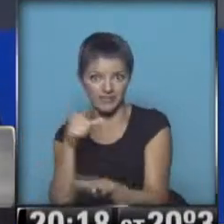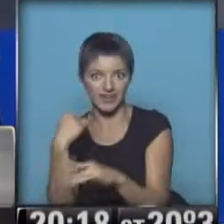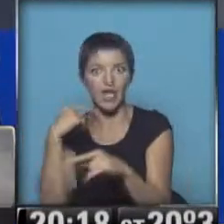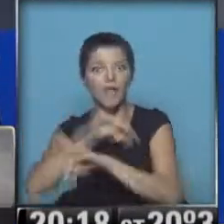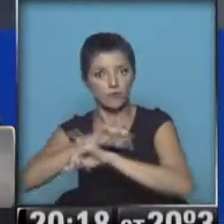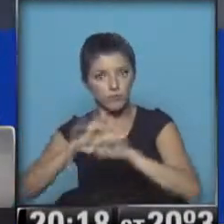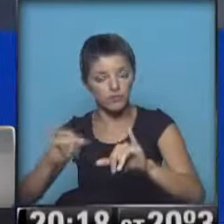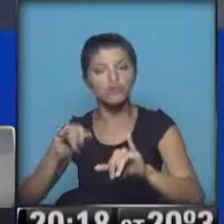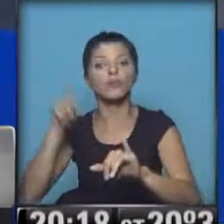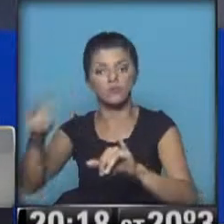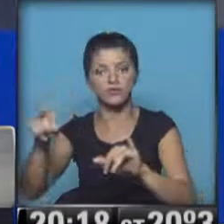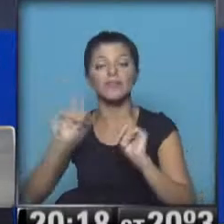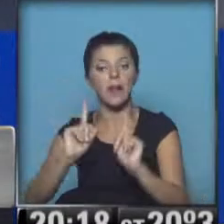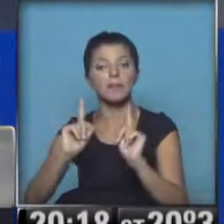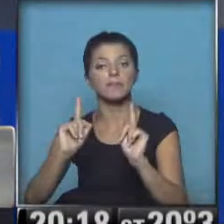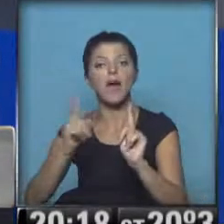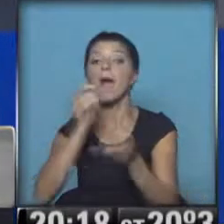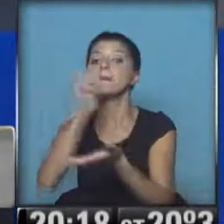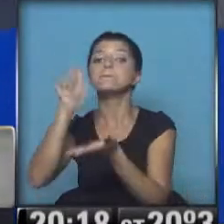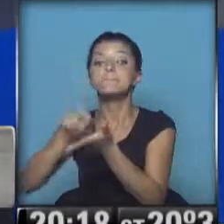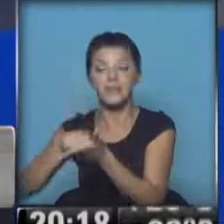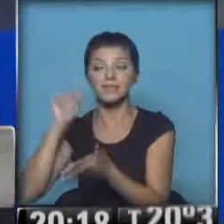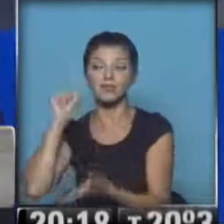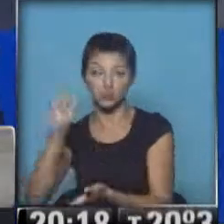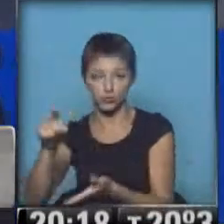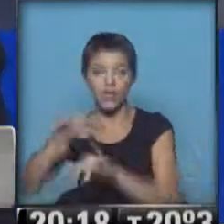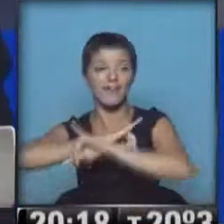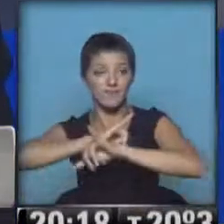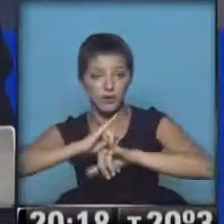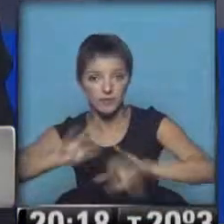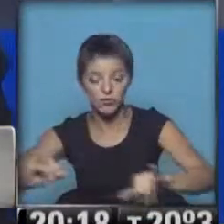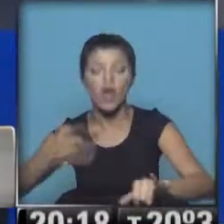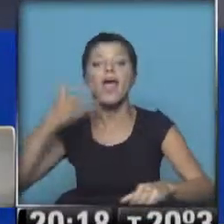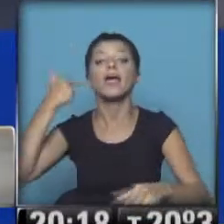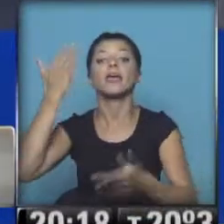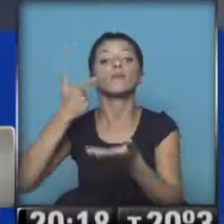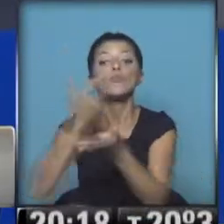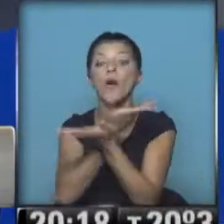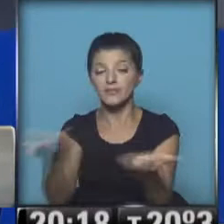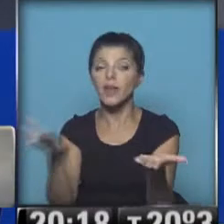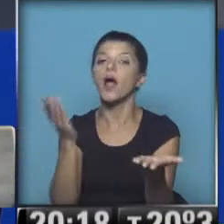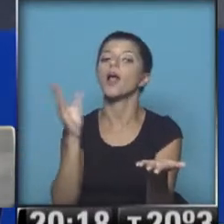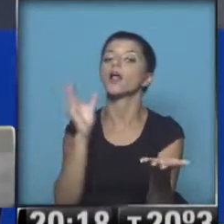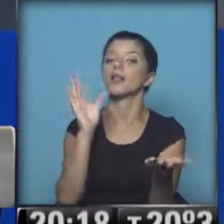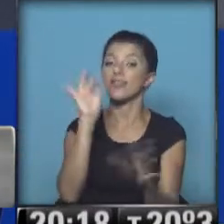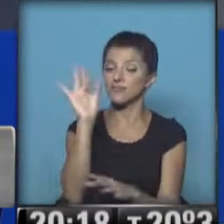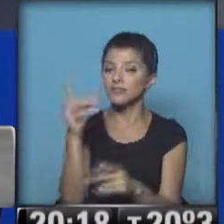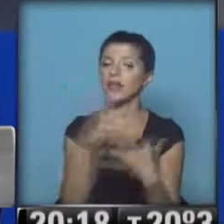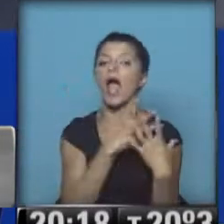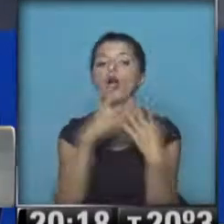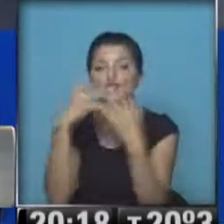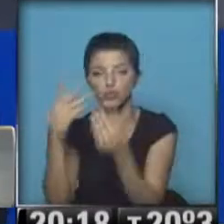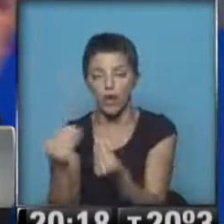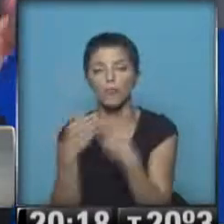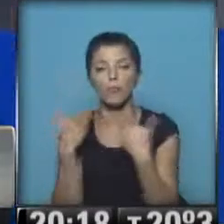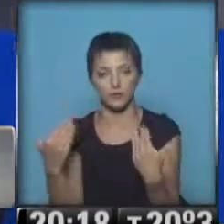la información a través de la propia prensa de nepal donde señalan las dificultades para brindar ayuda justamente